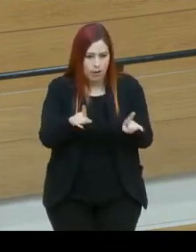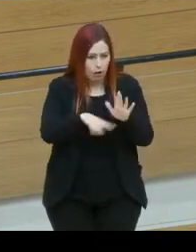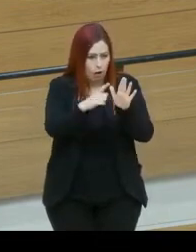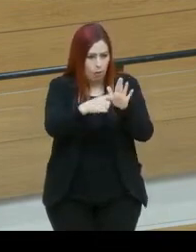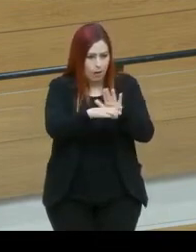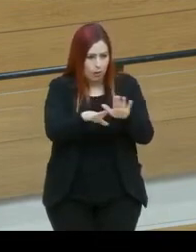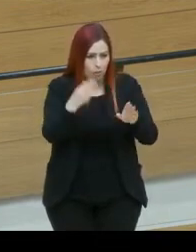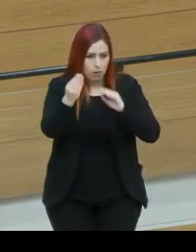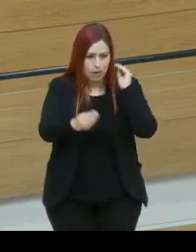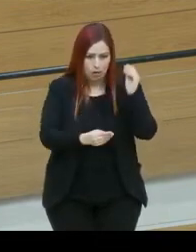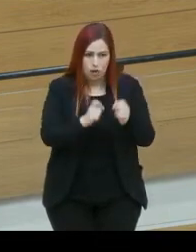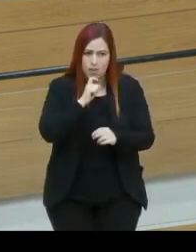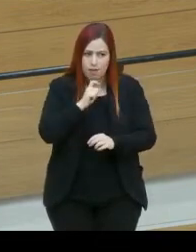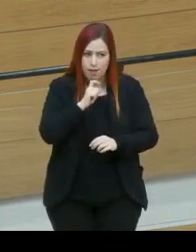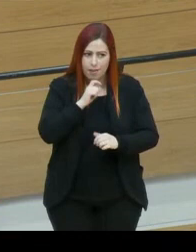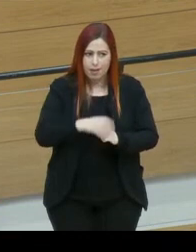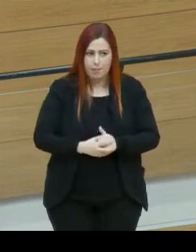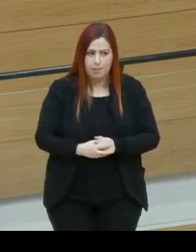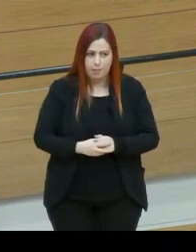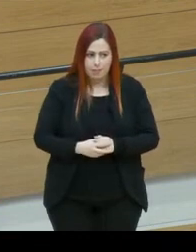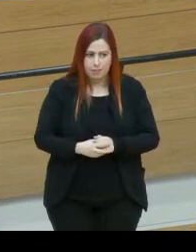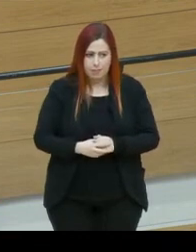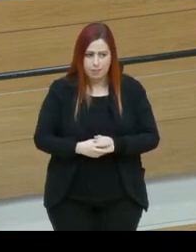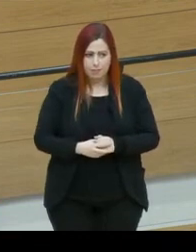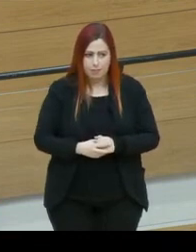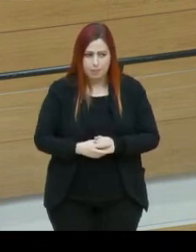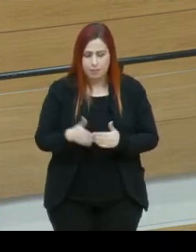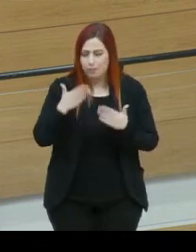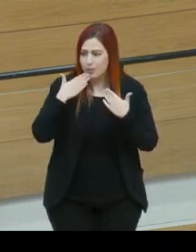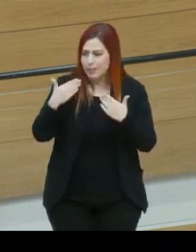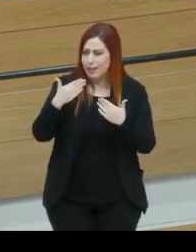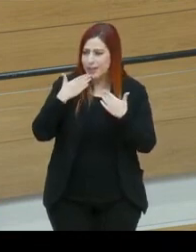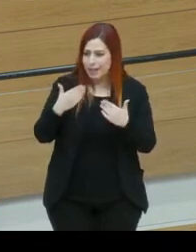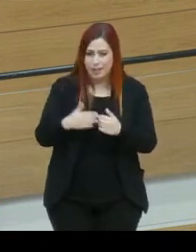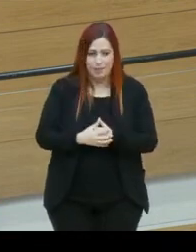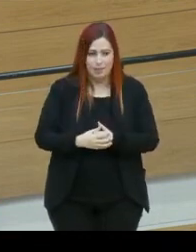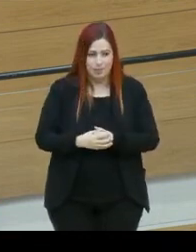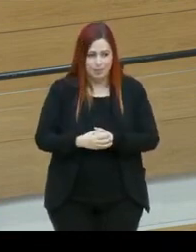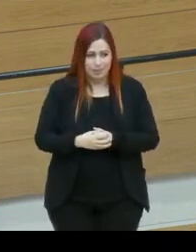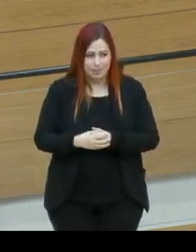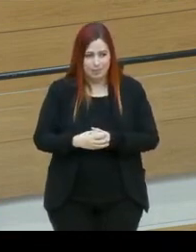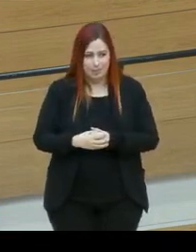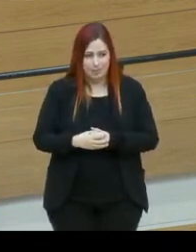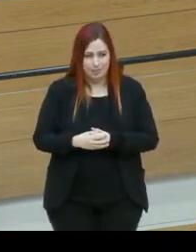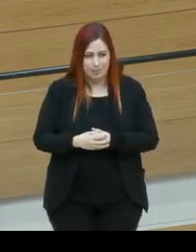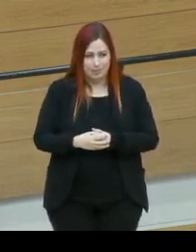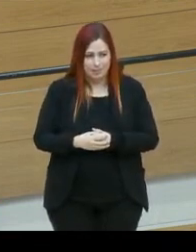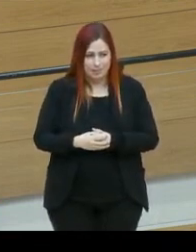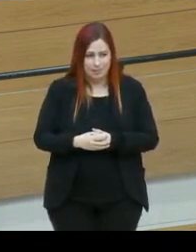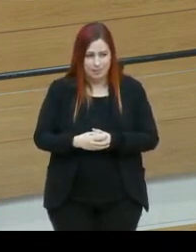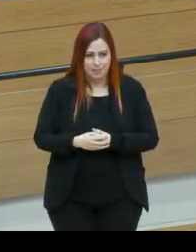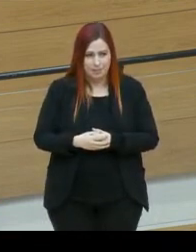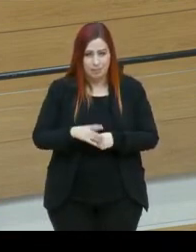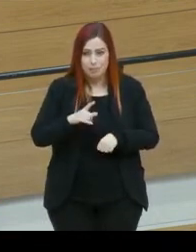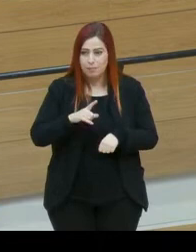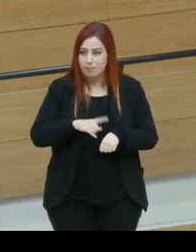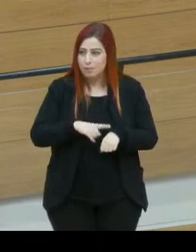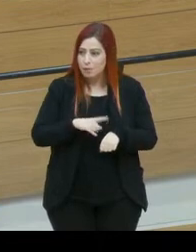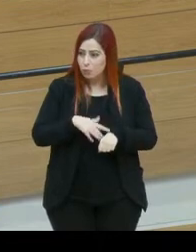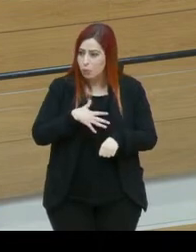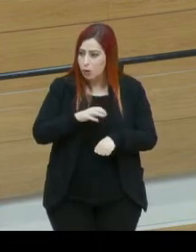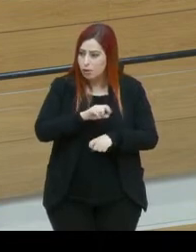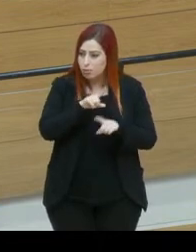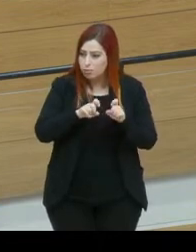primeras supongo que será difícil. Pues muchas gracias, hombre, por responder. ¿Hay tiempo para otra